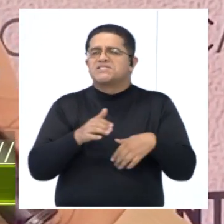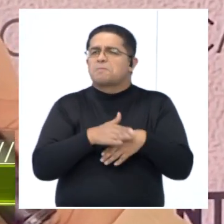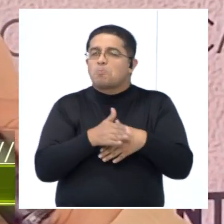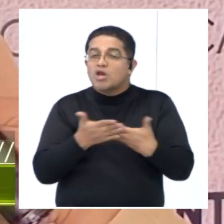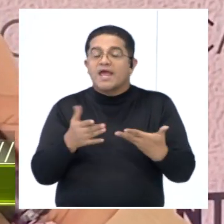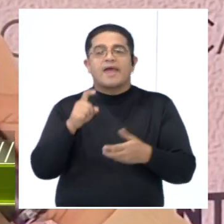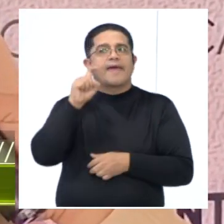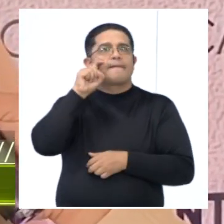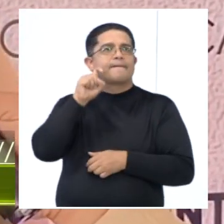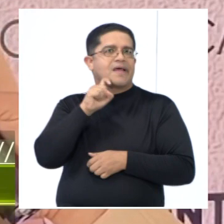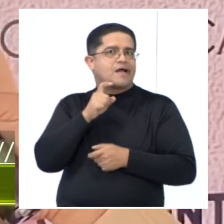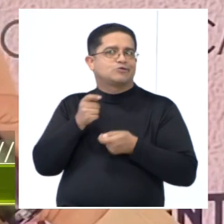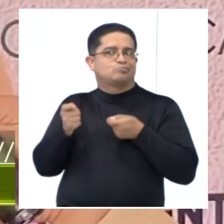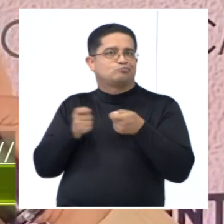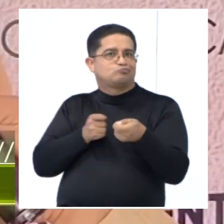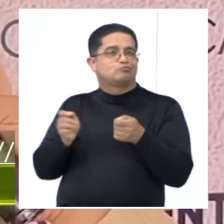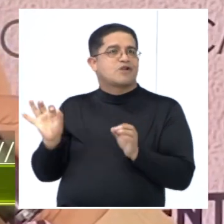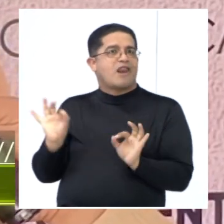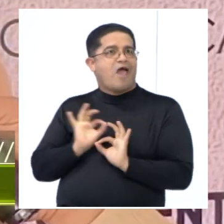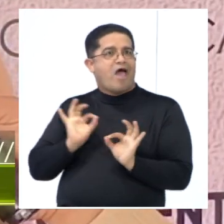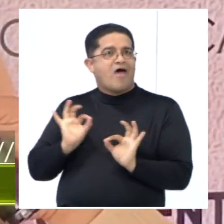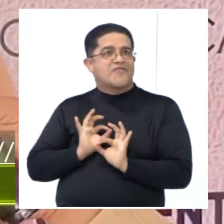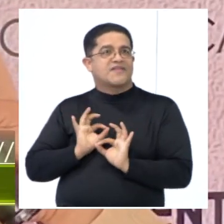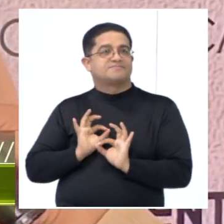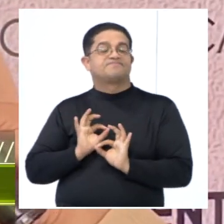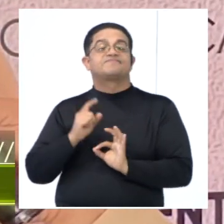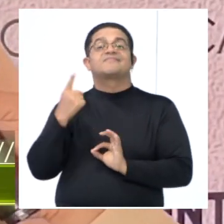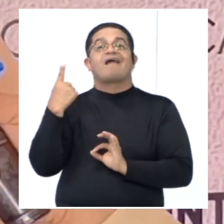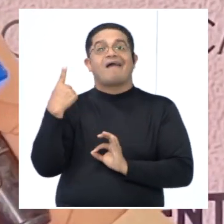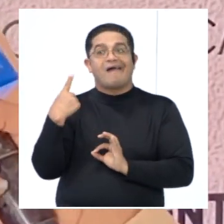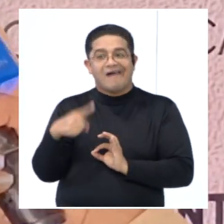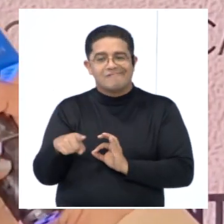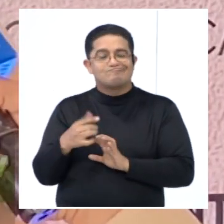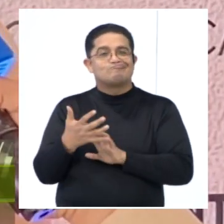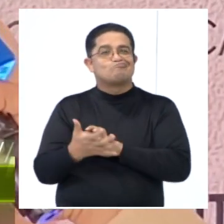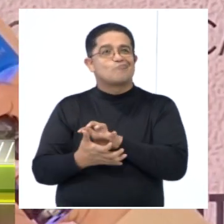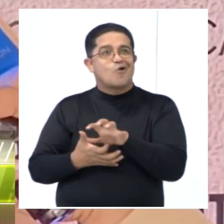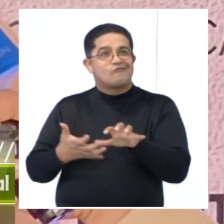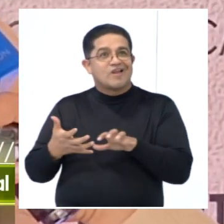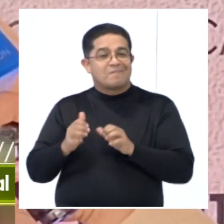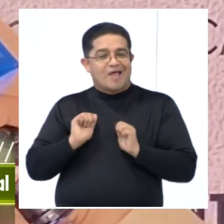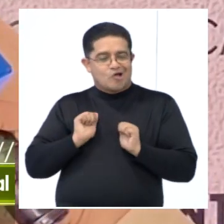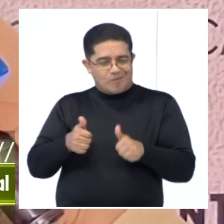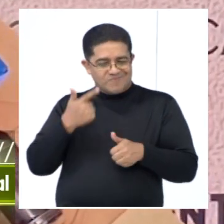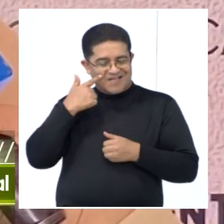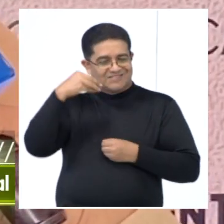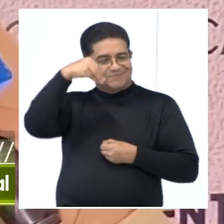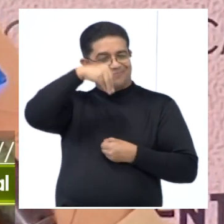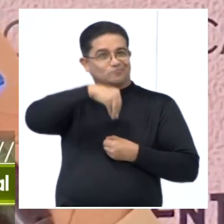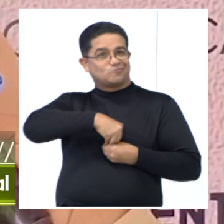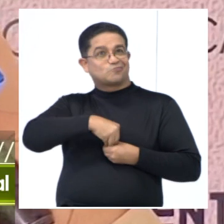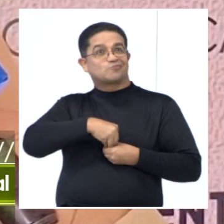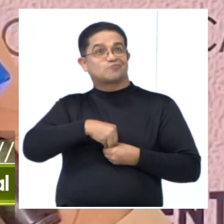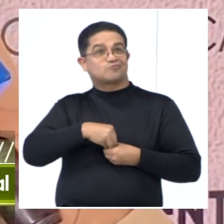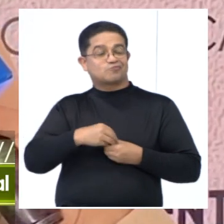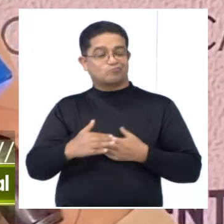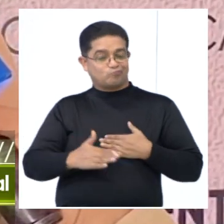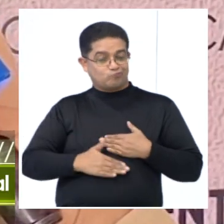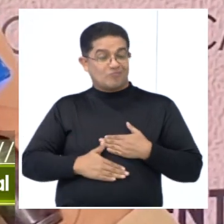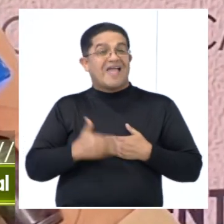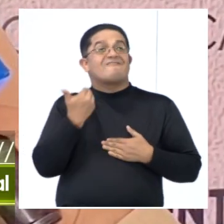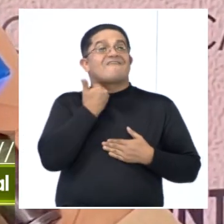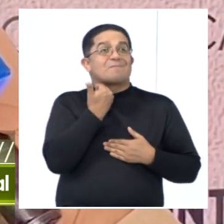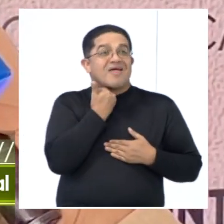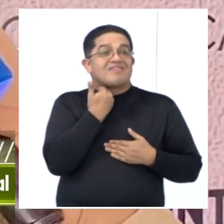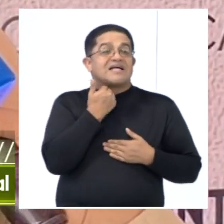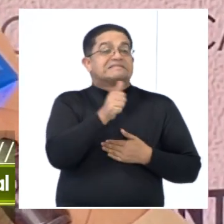no se controló bien. Incluso tenemos disruptores hormonales que son los que van a activar oncogenes y enfermedades que se van a presentar cada